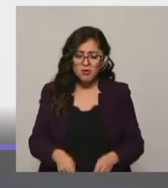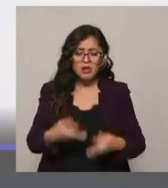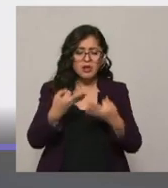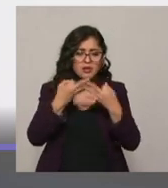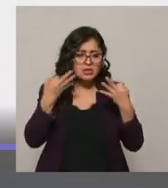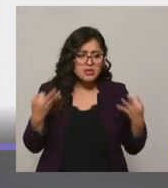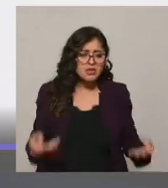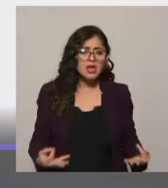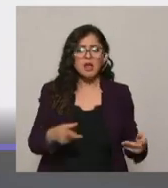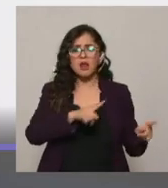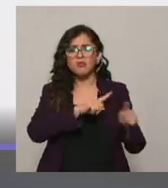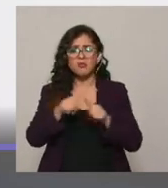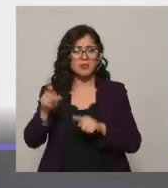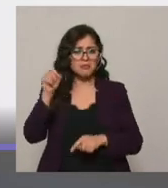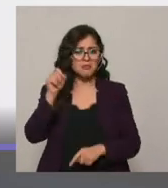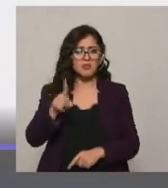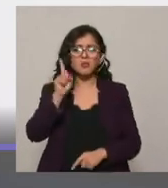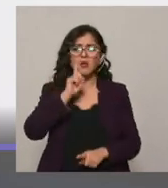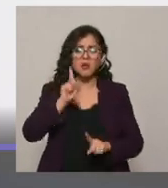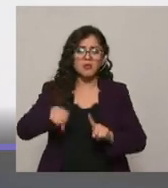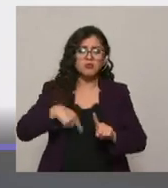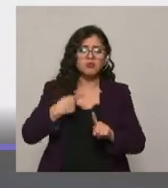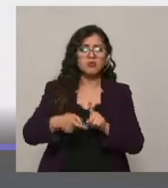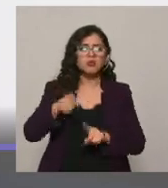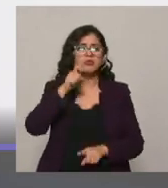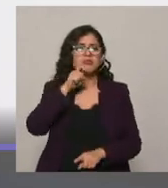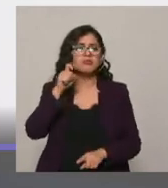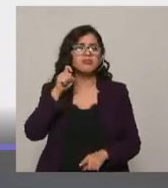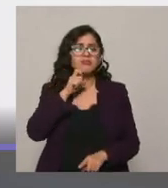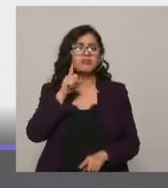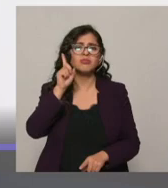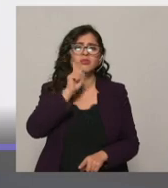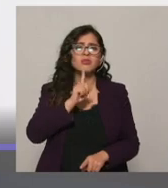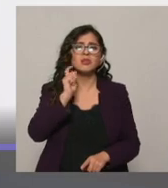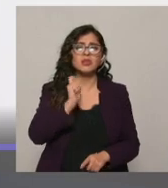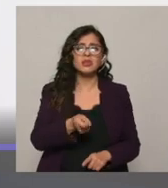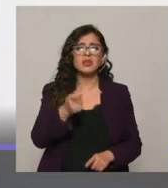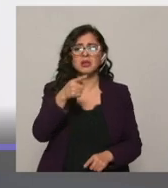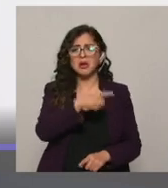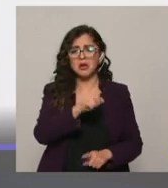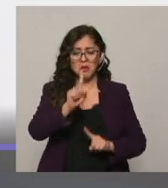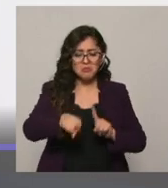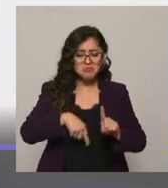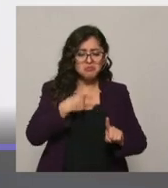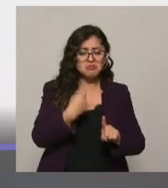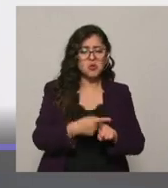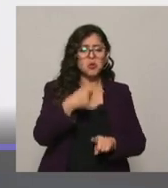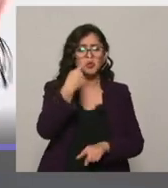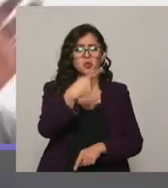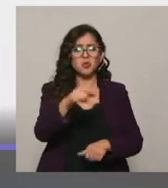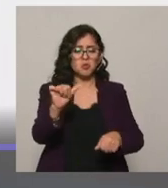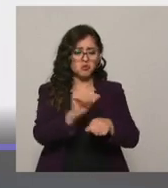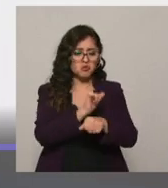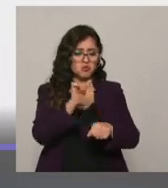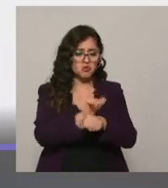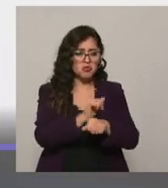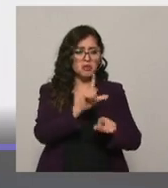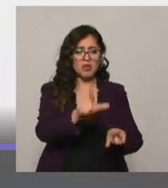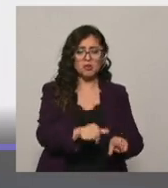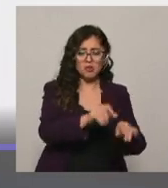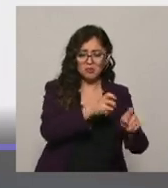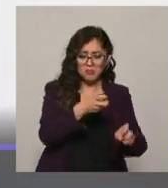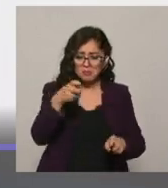como acaba de suceder con este caso de esta chiquita de 16 años, entre tres no hay problema, la violas en tu coche, la bajas y que se vaya,